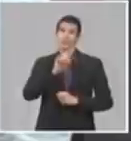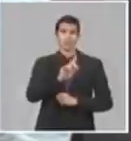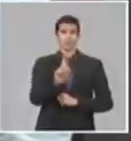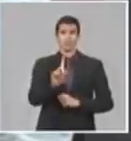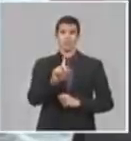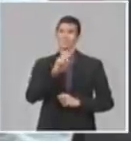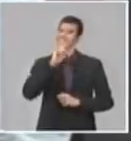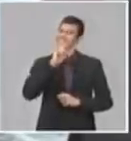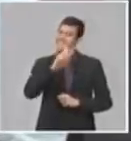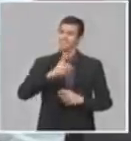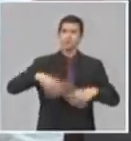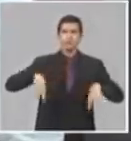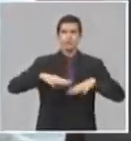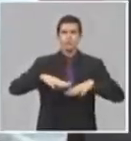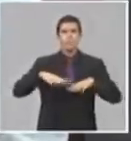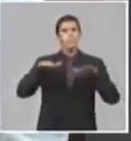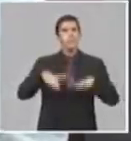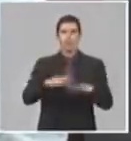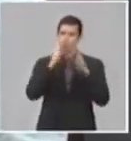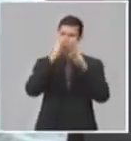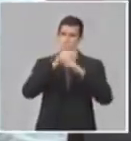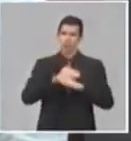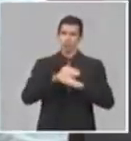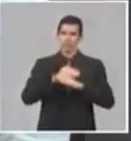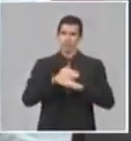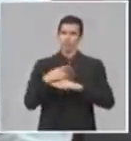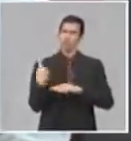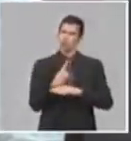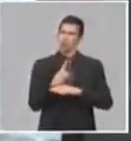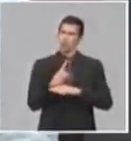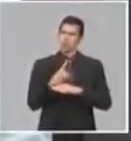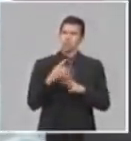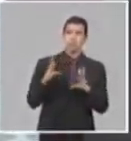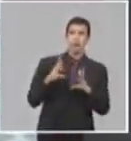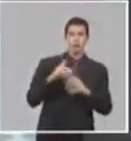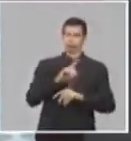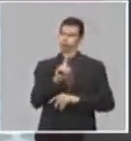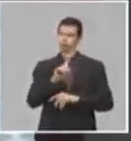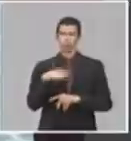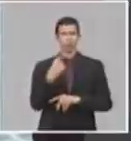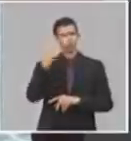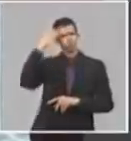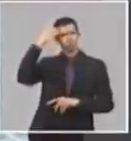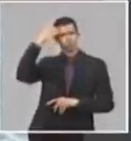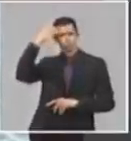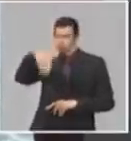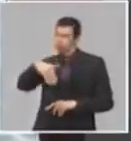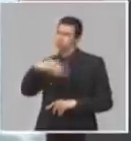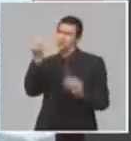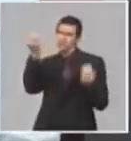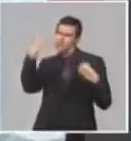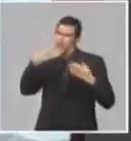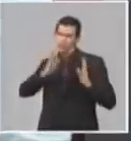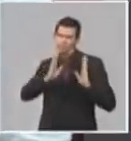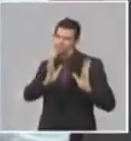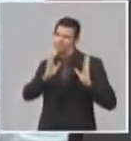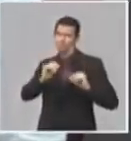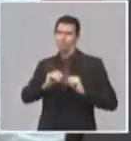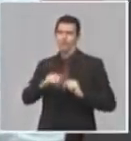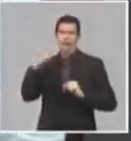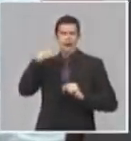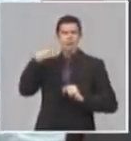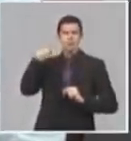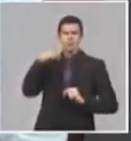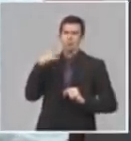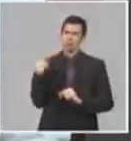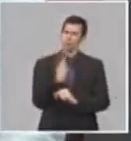No lo busca, pero no le teme. Contamos con una historia suficientemente grande e inspiradora para lanzarnos